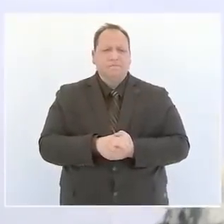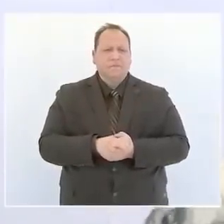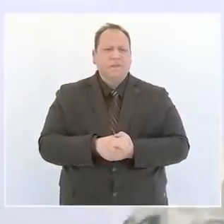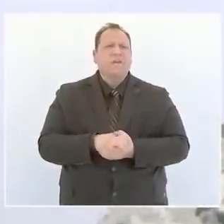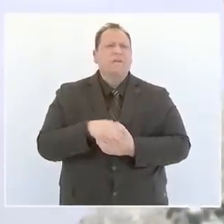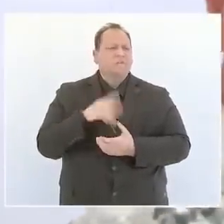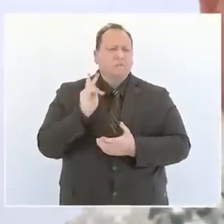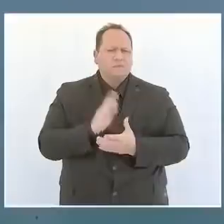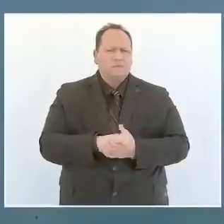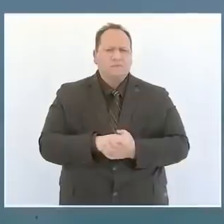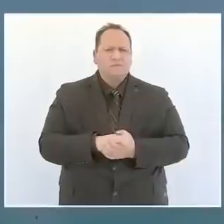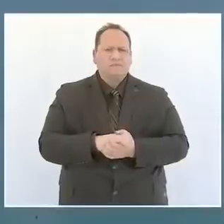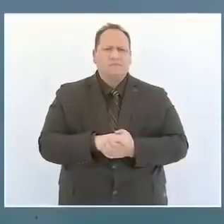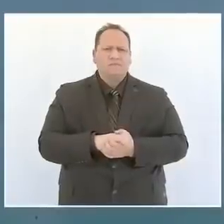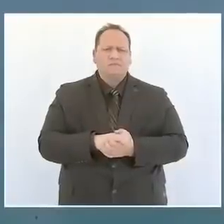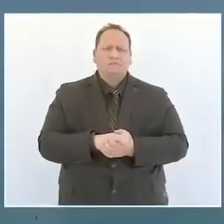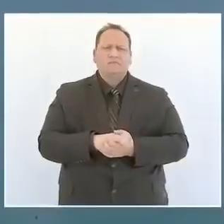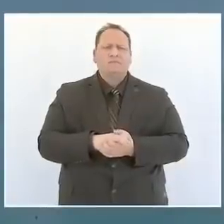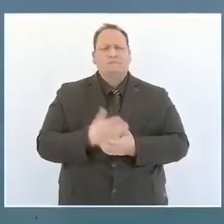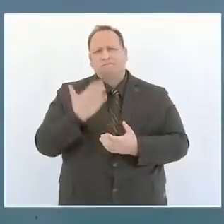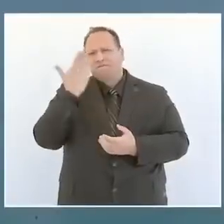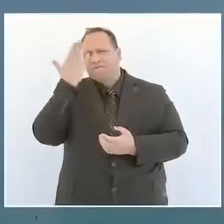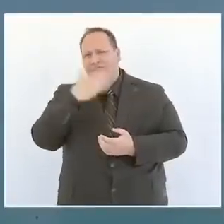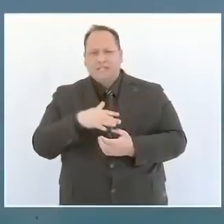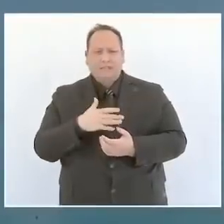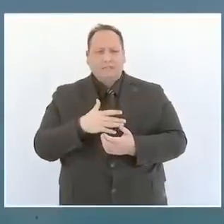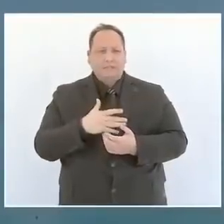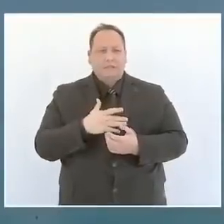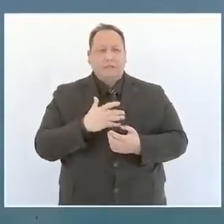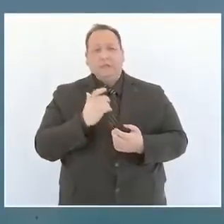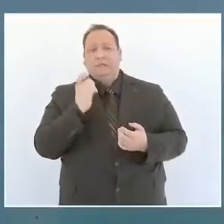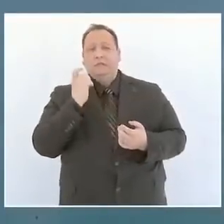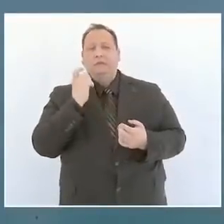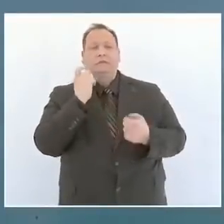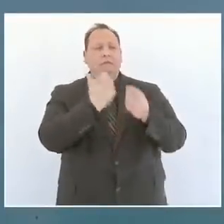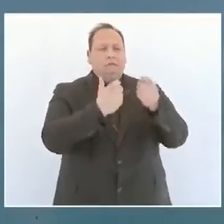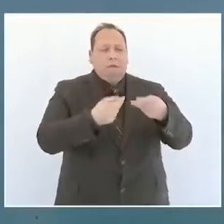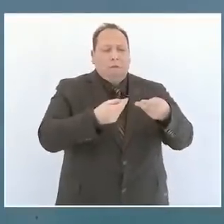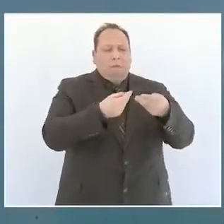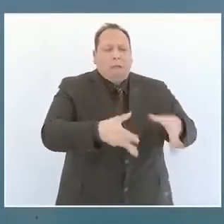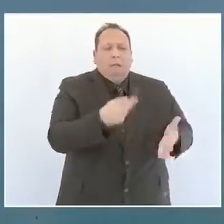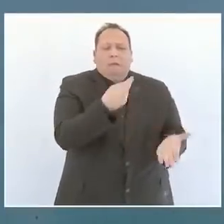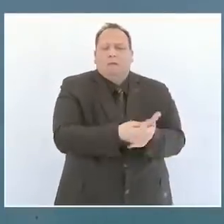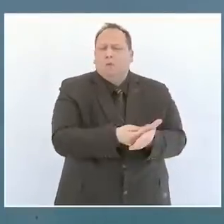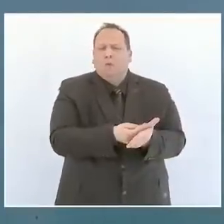Pero no es un gasto, es una inversión.